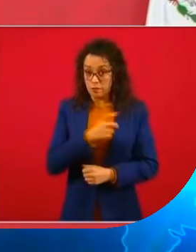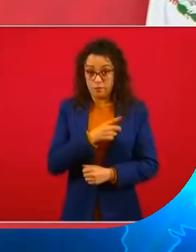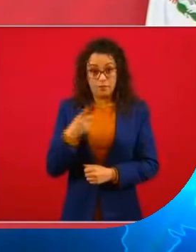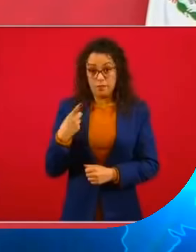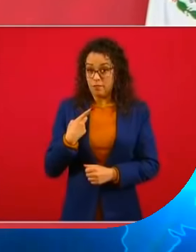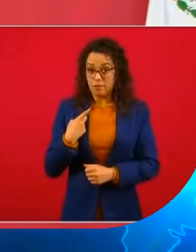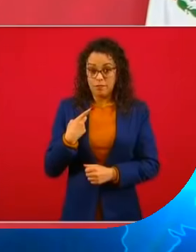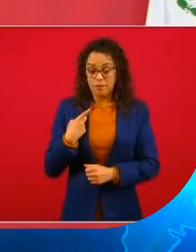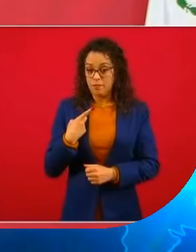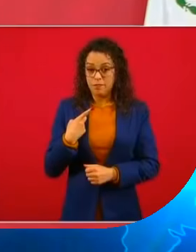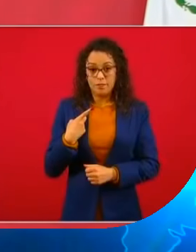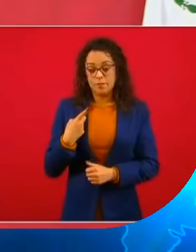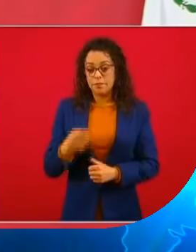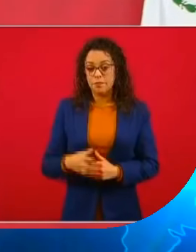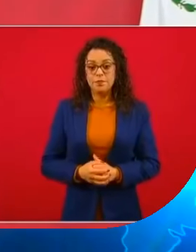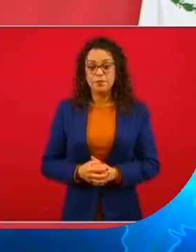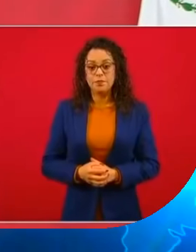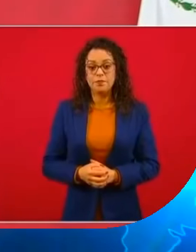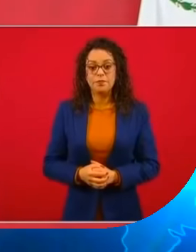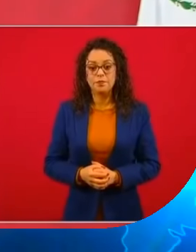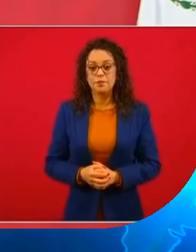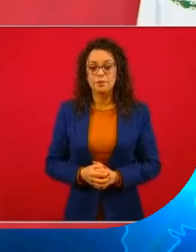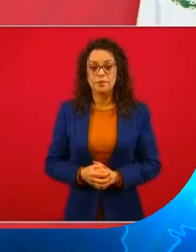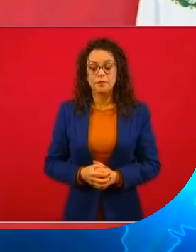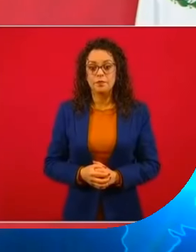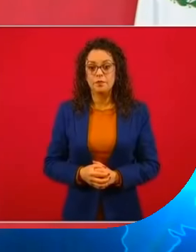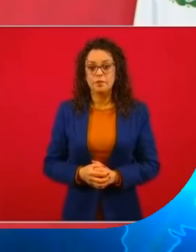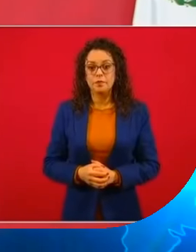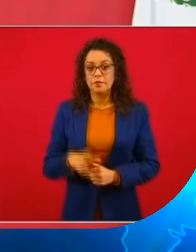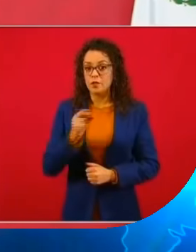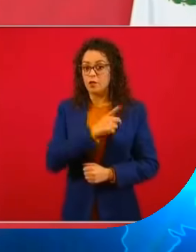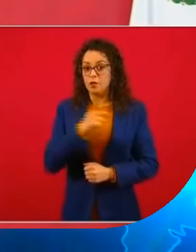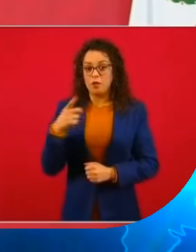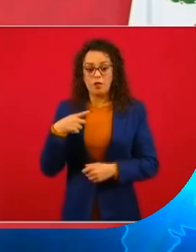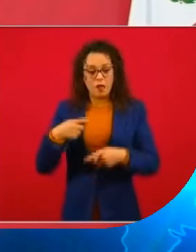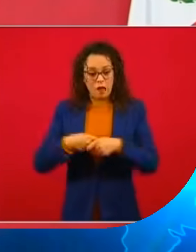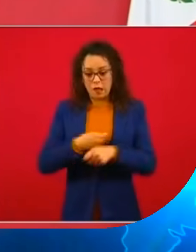No se debe de repartir despensas.